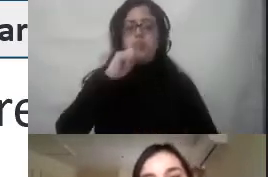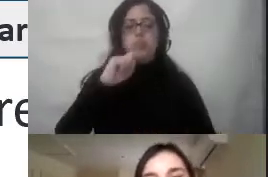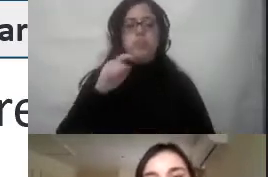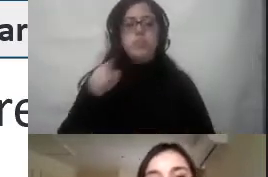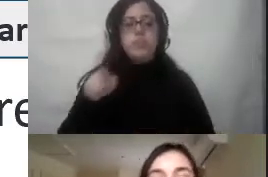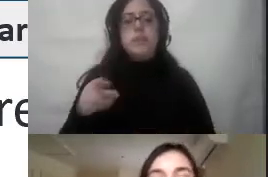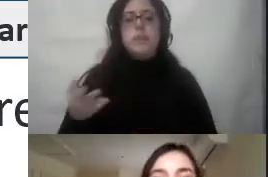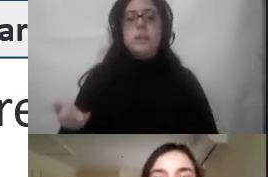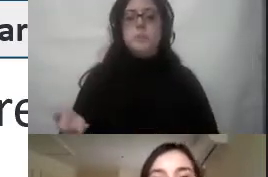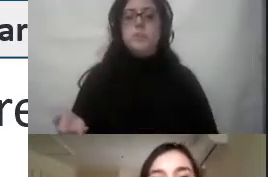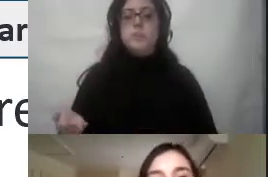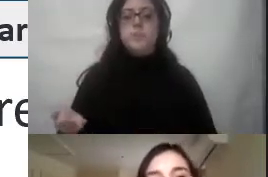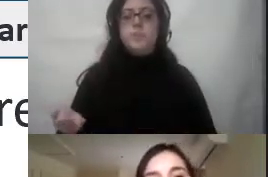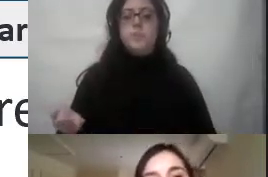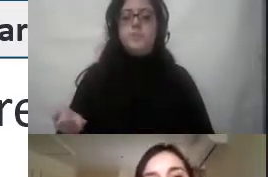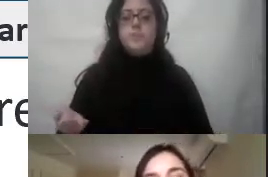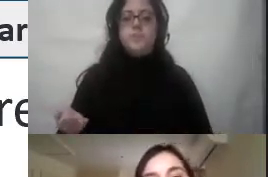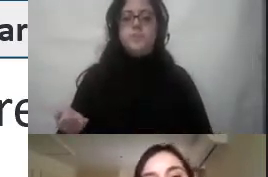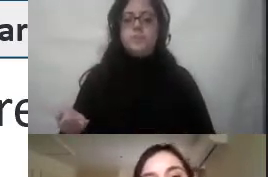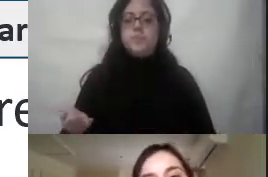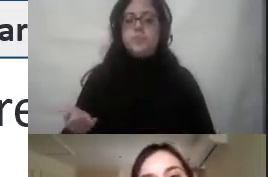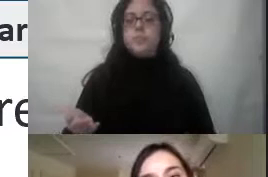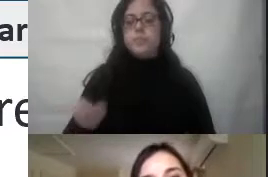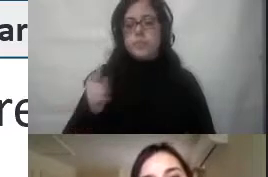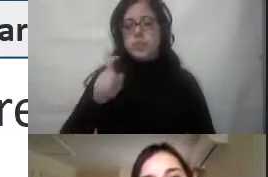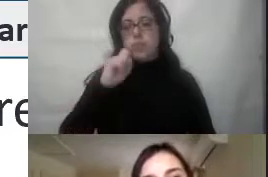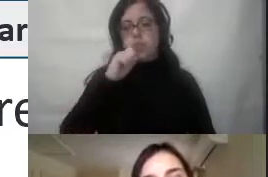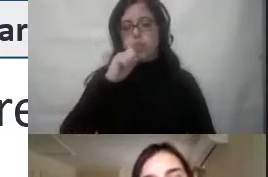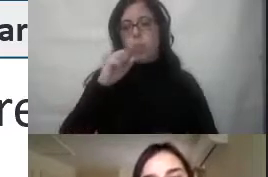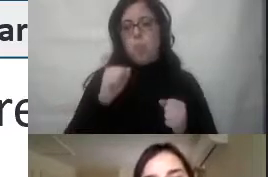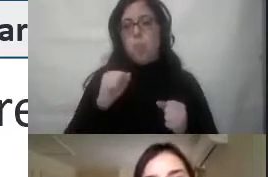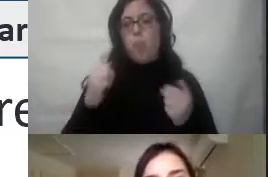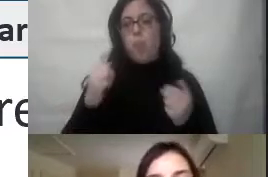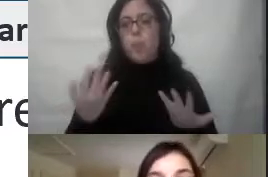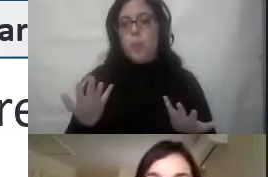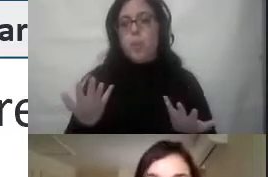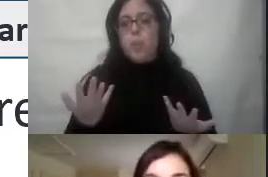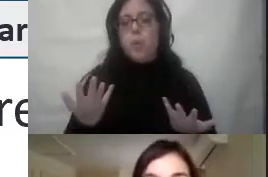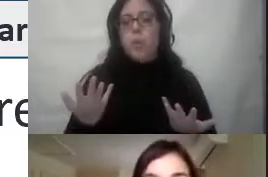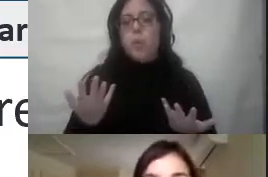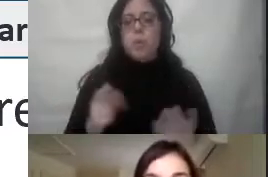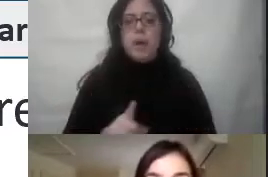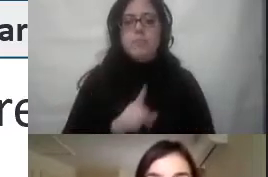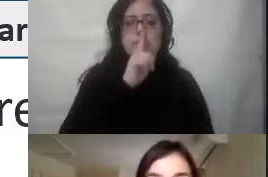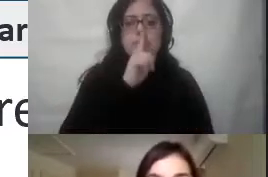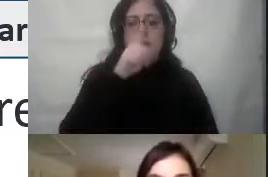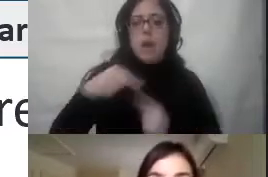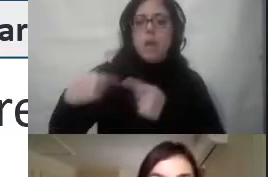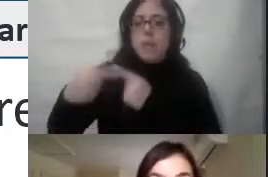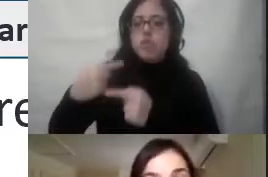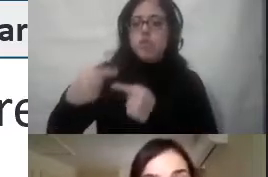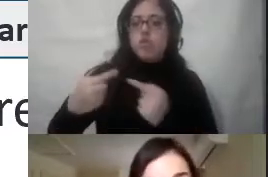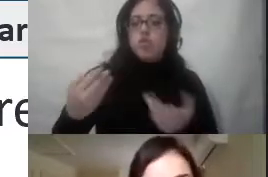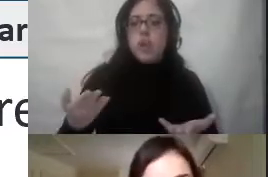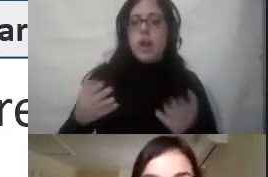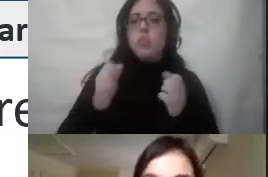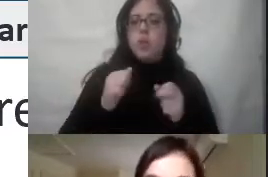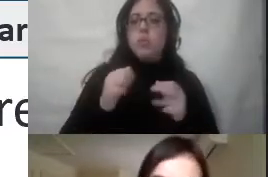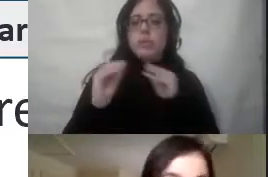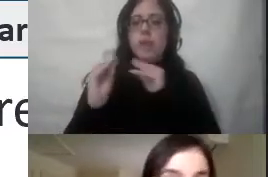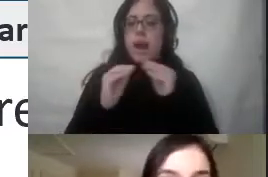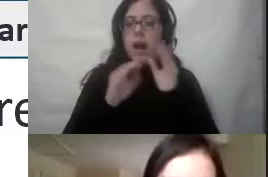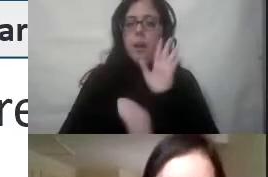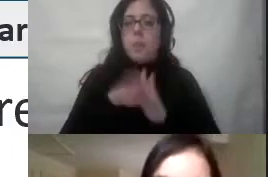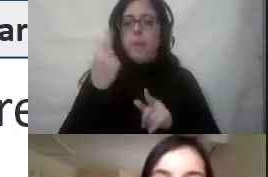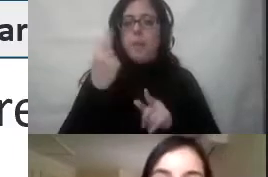fase, es en la fase en que más podemos considerar como más tradicional, en que uno puede hablar un poco más, pero la idea es que